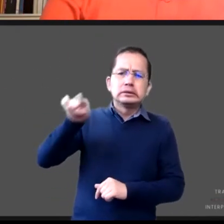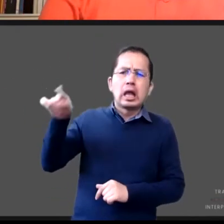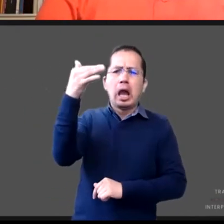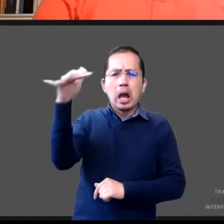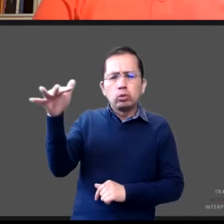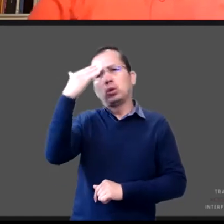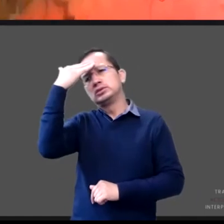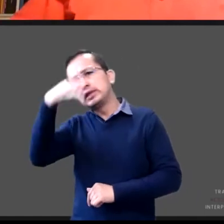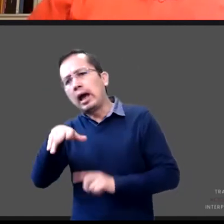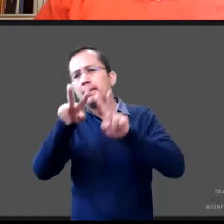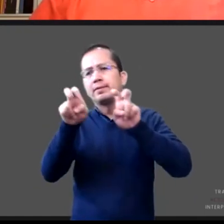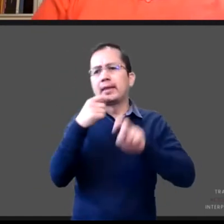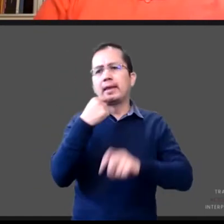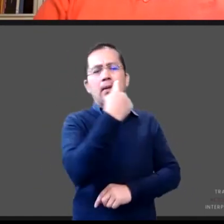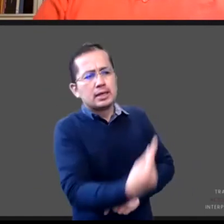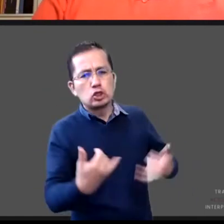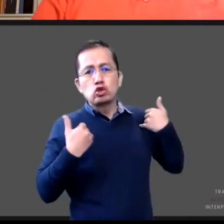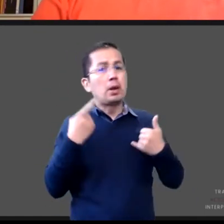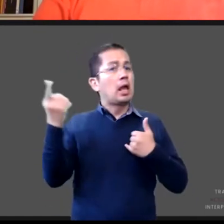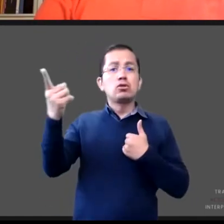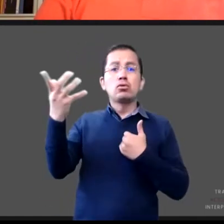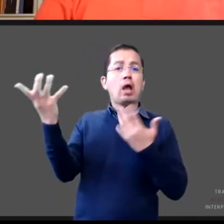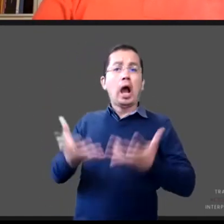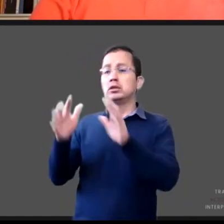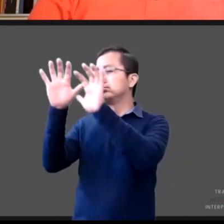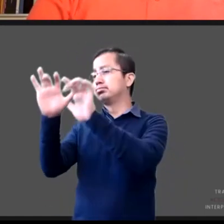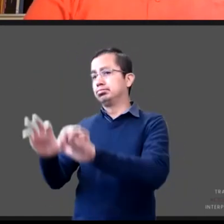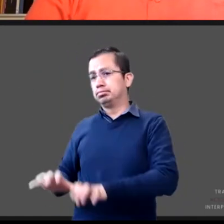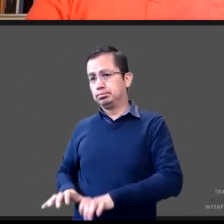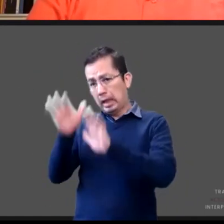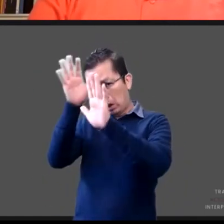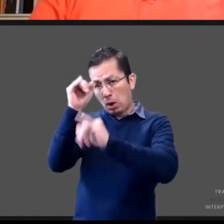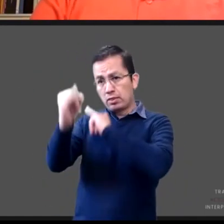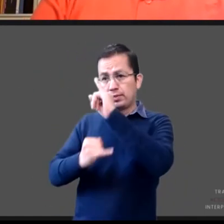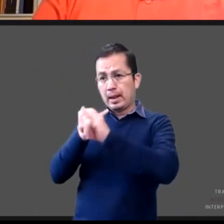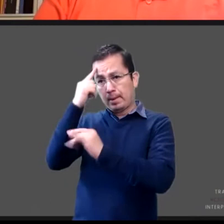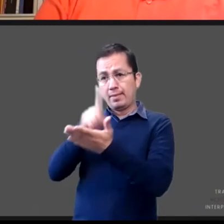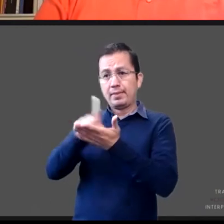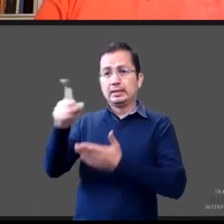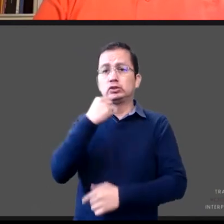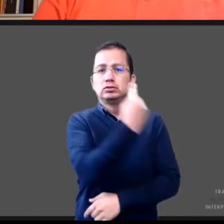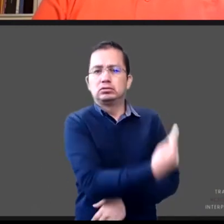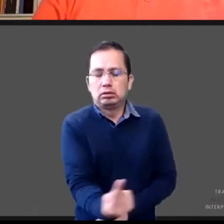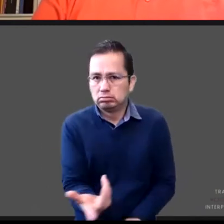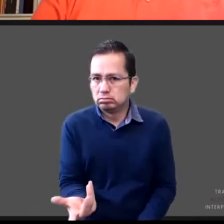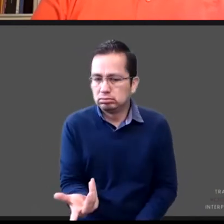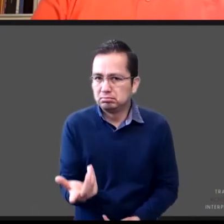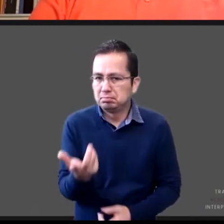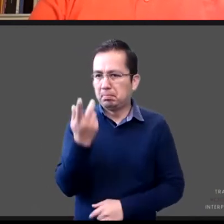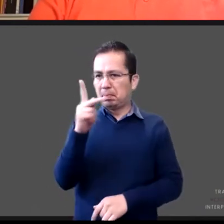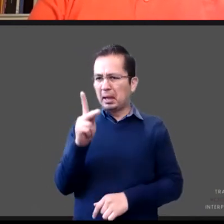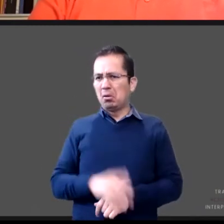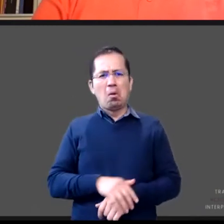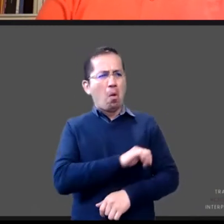los adolescentes, quienes redactaron la convención, pero la experiencia del resto de las convenciones de derechos humanos está